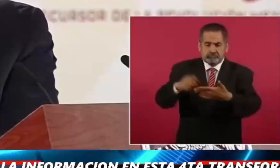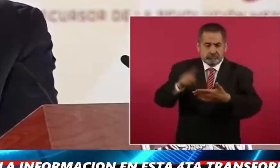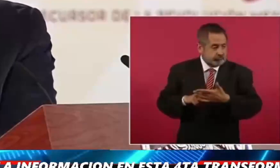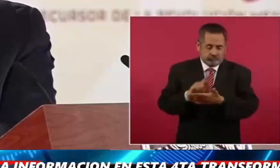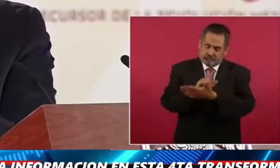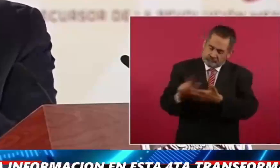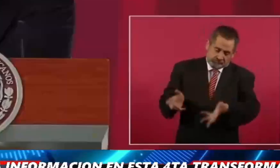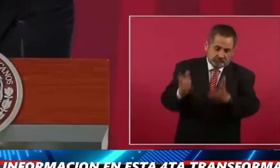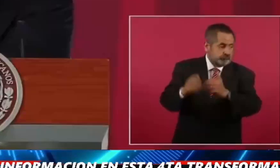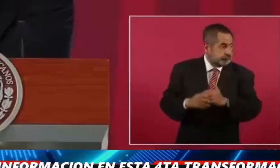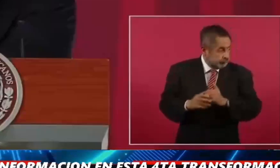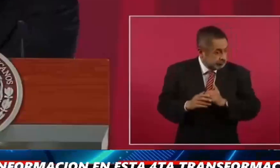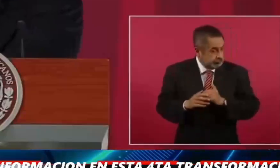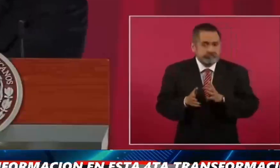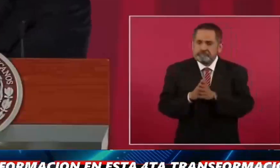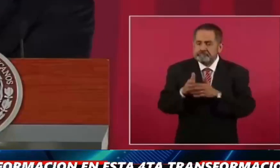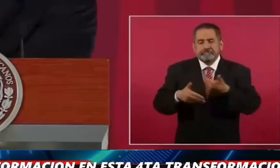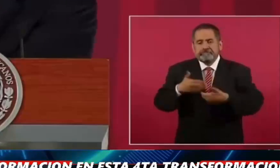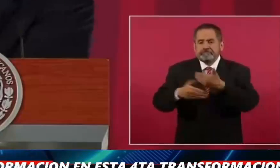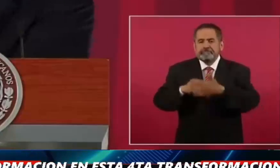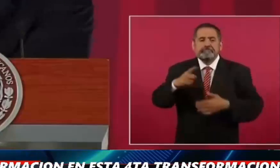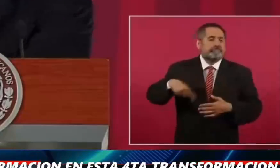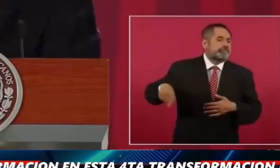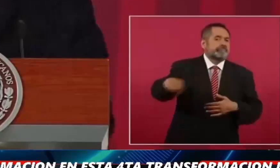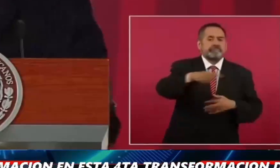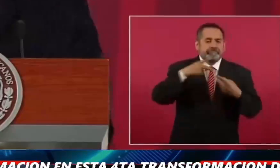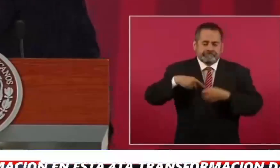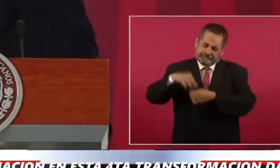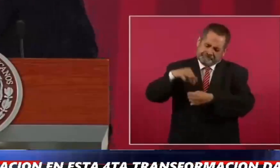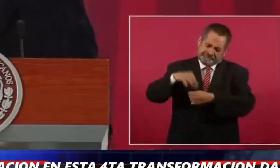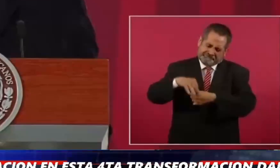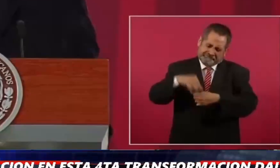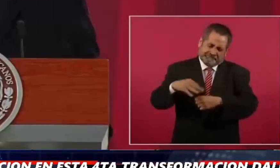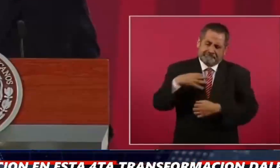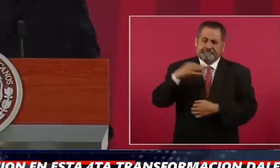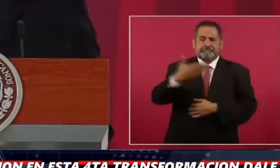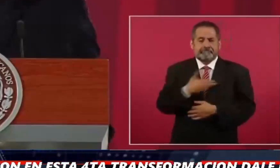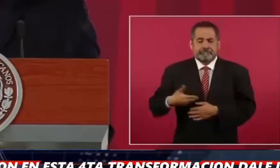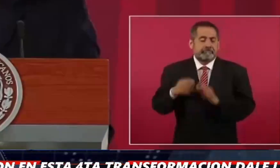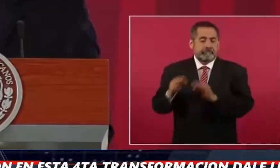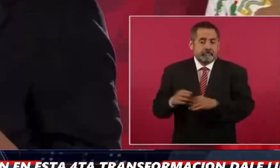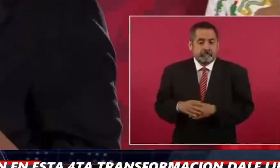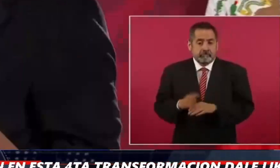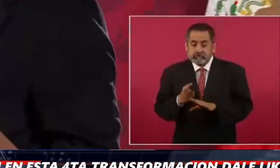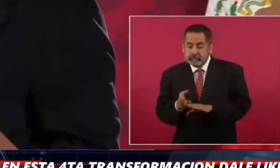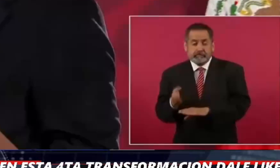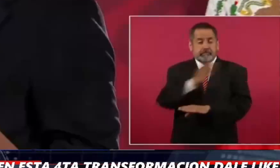pudiese llegar con el voto de los ciudadanos a la presidencia, como sí lo impidió Fox